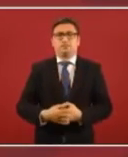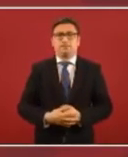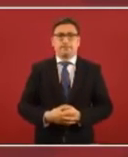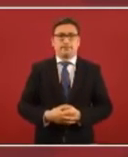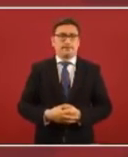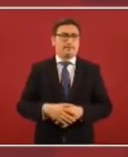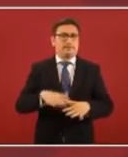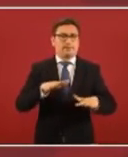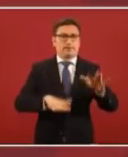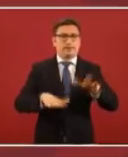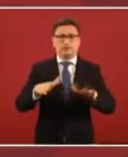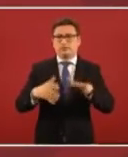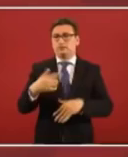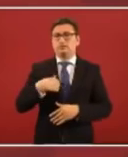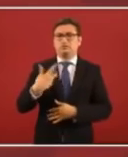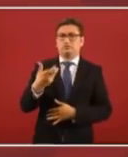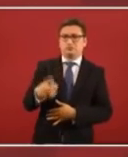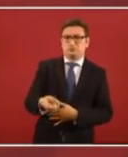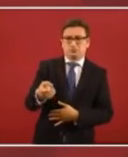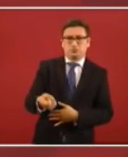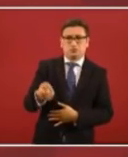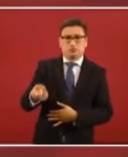A veces le tengo que dar la mano,